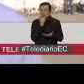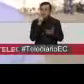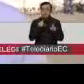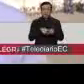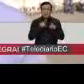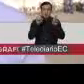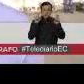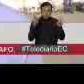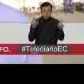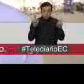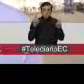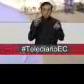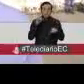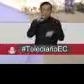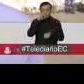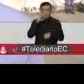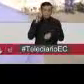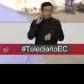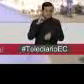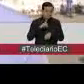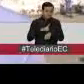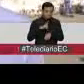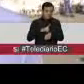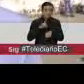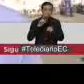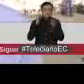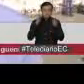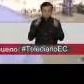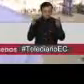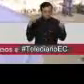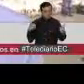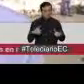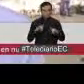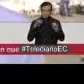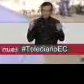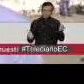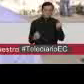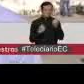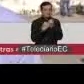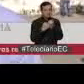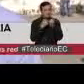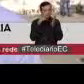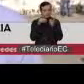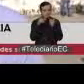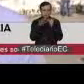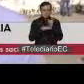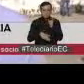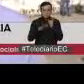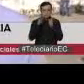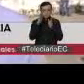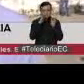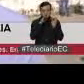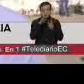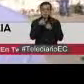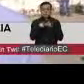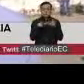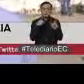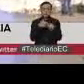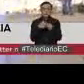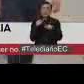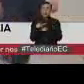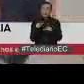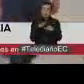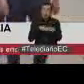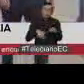pediatría y consulta médica general vamos a seguir fortaleciendo el primer nivel de salud más cerca de la gente en los pequeños